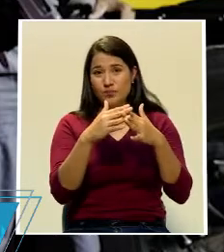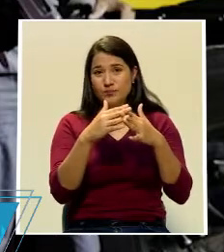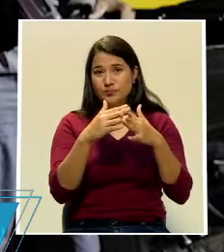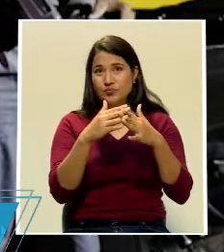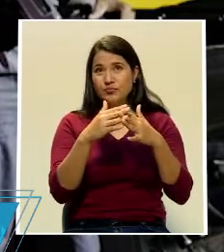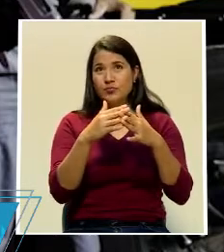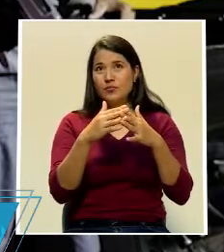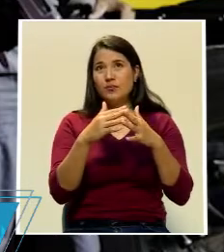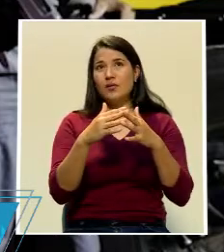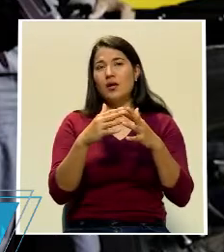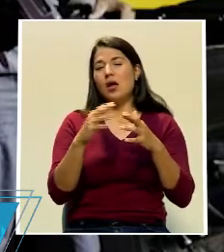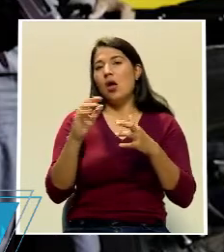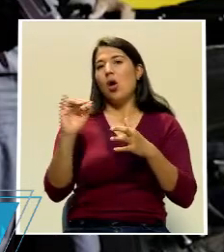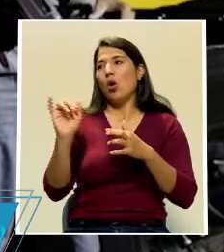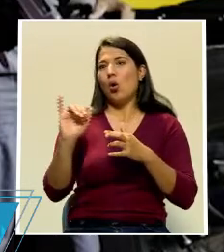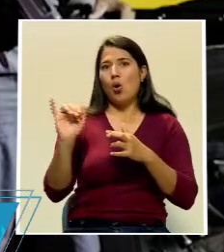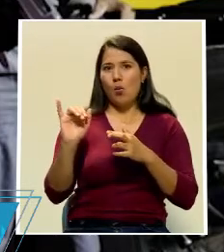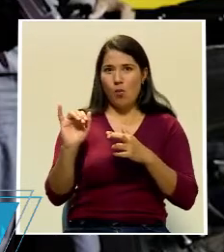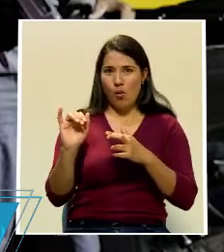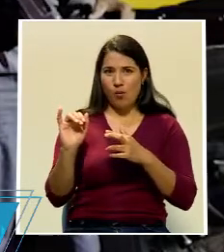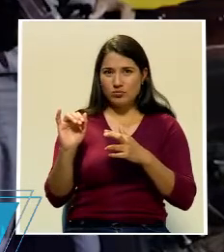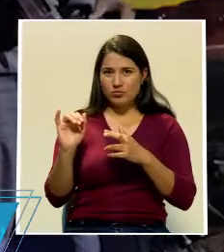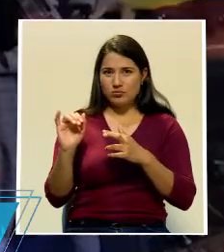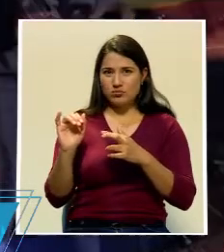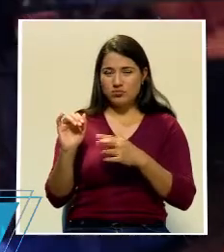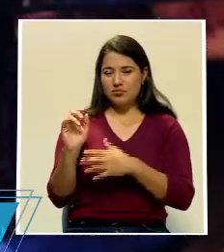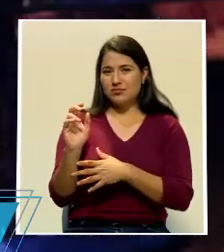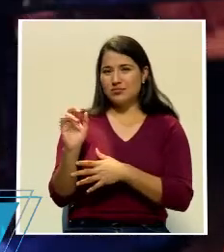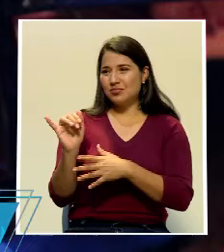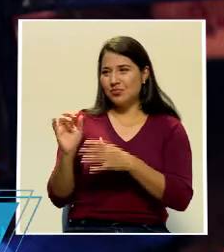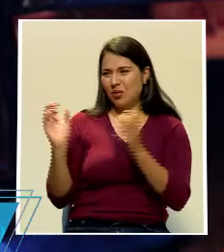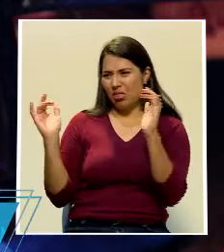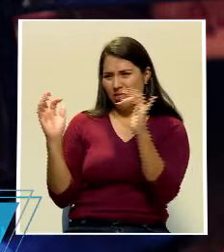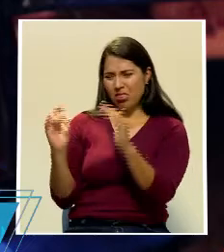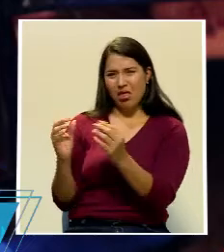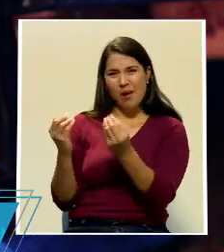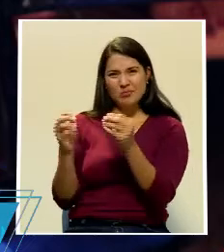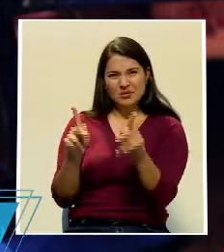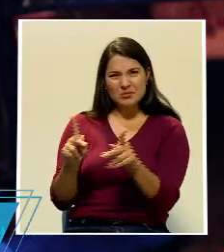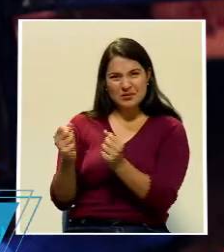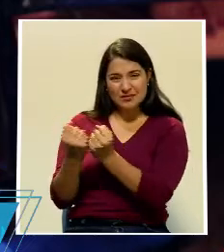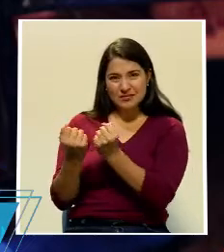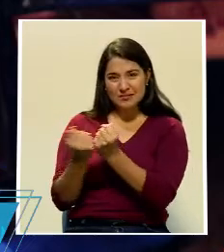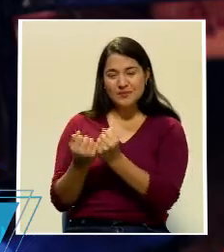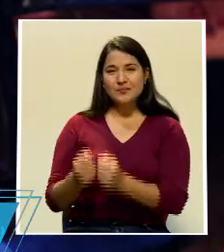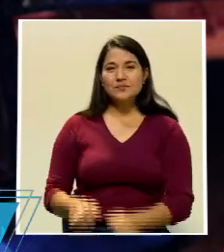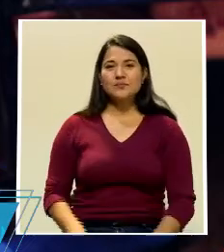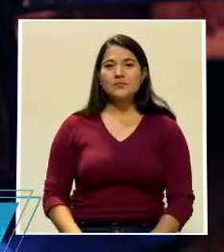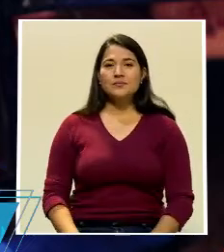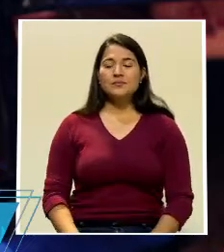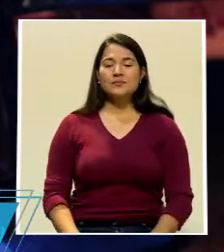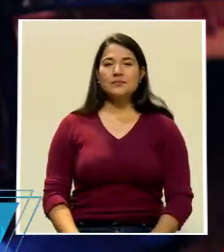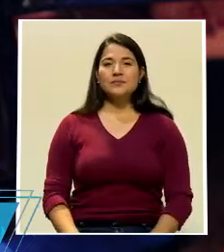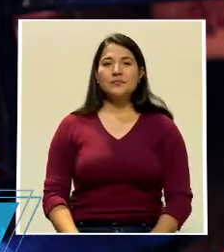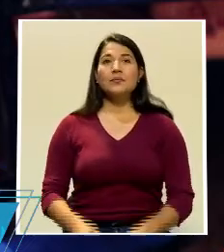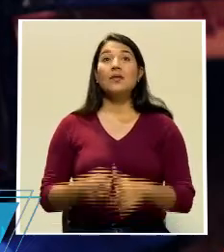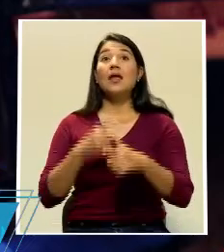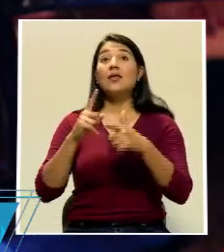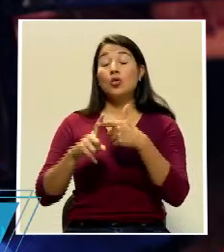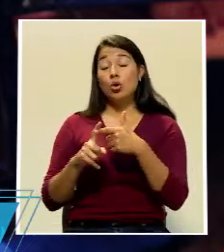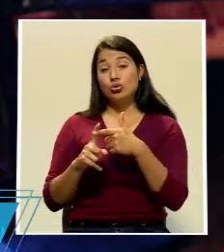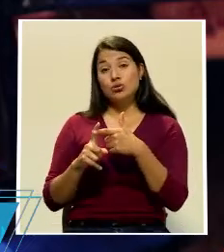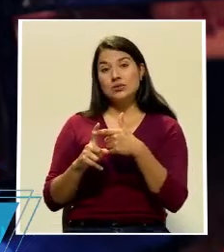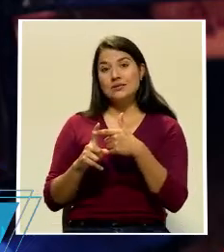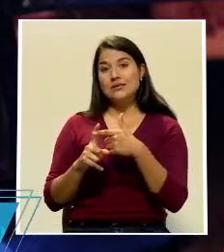un reciclaje que nosotros hacemos para los transportes que utilizamos en todo Centroamérica. Entonces la